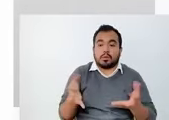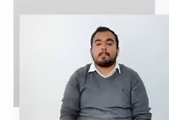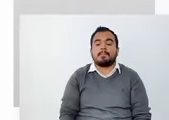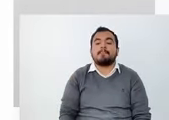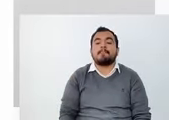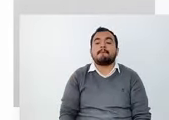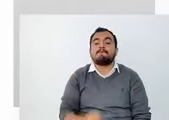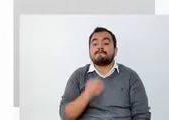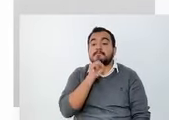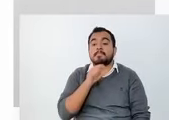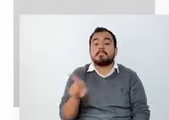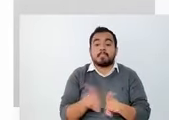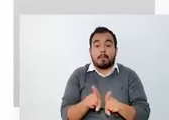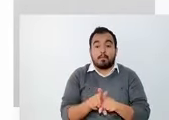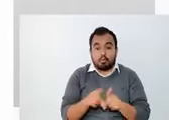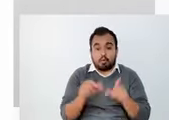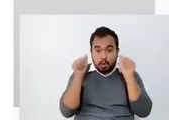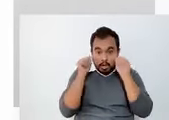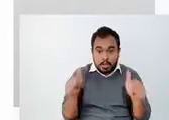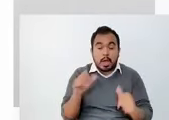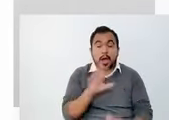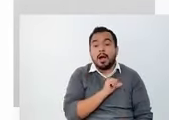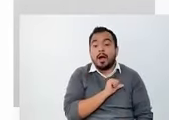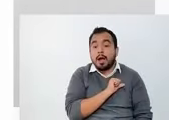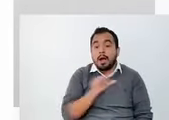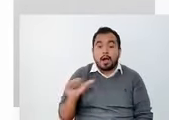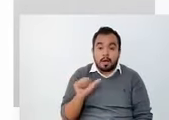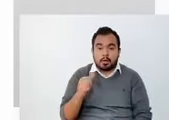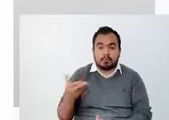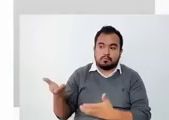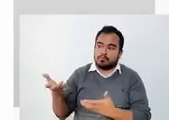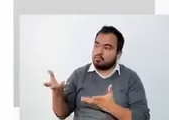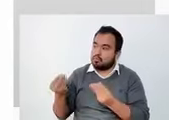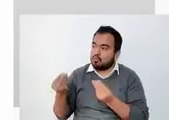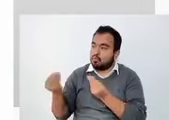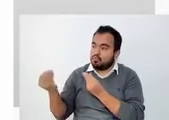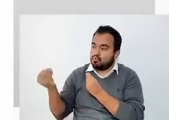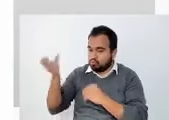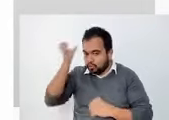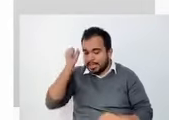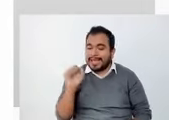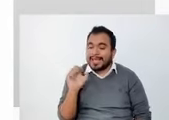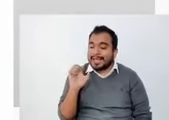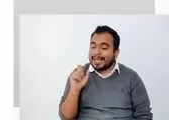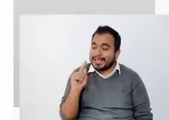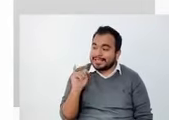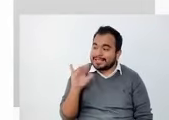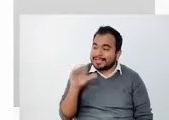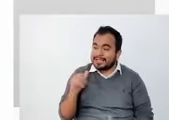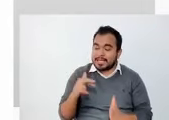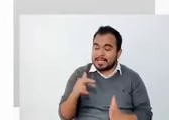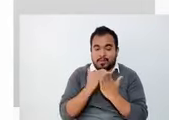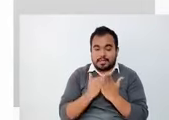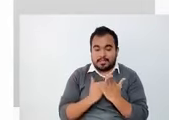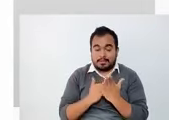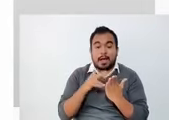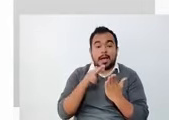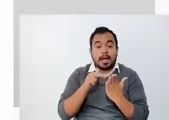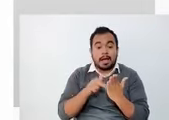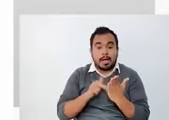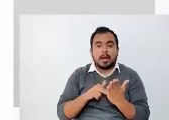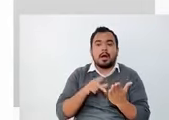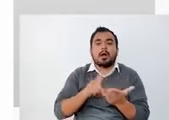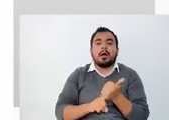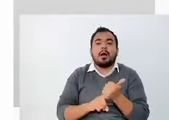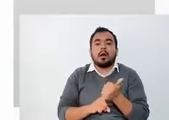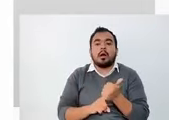Tampoco presta atención a una disciplina con la que comparte un montón de conceptos y es la ética normativa. Hablo de ética normativa, pues es la parte,